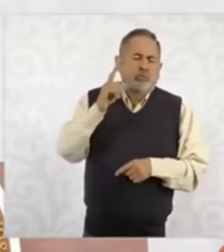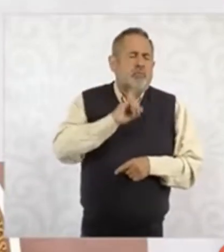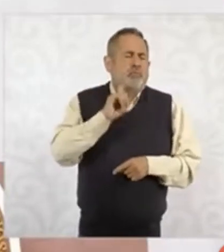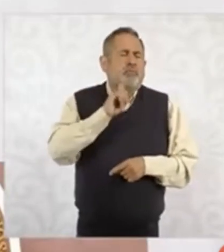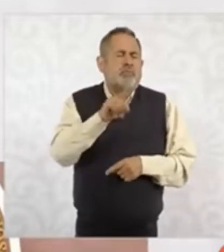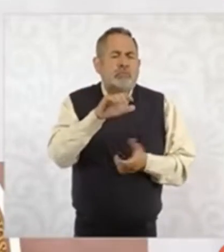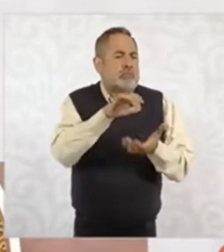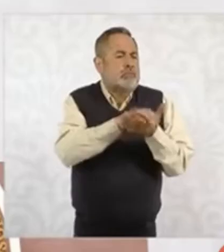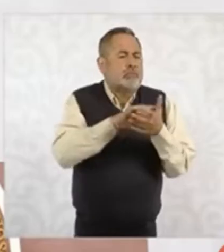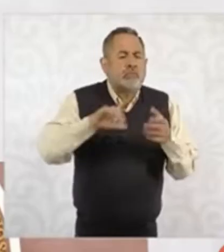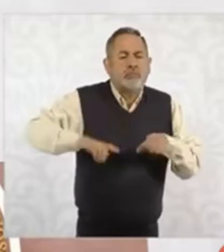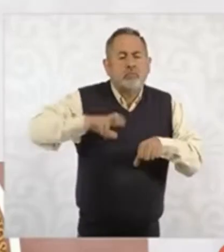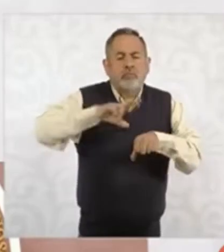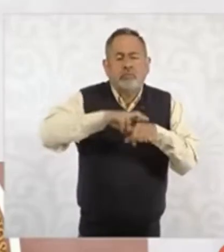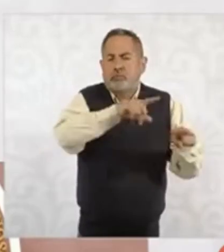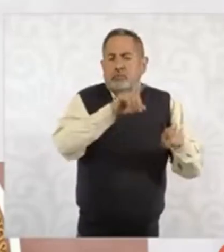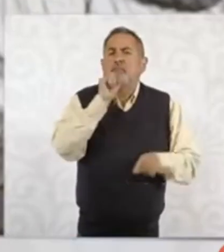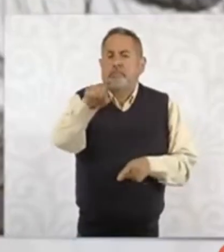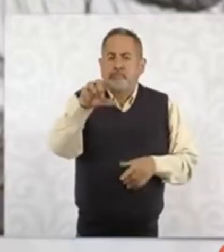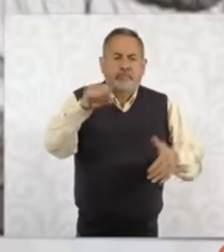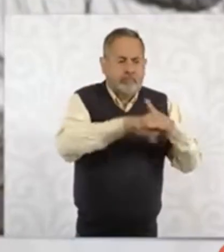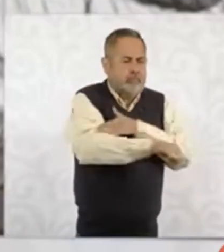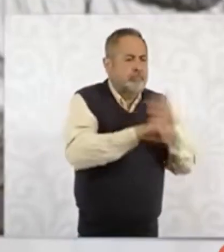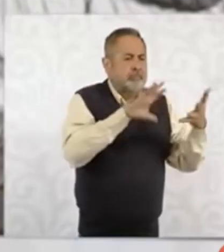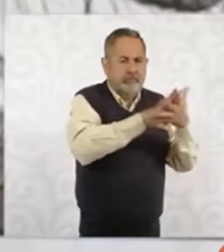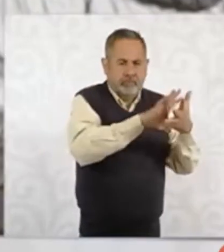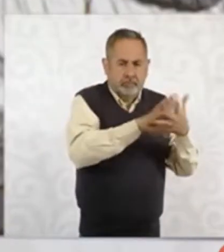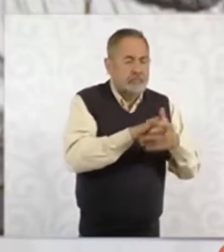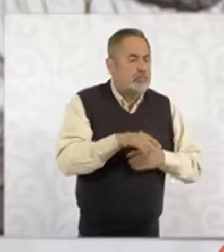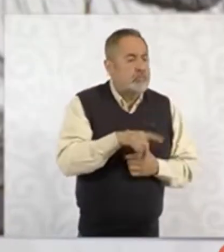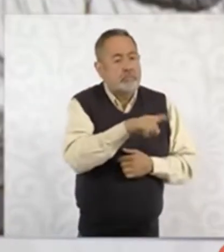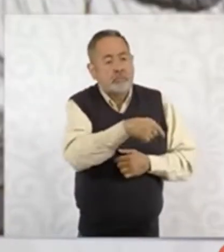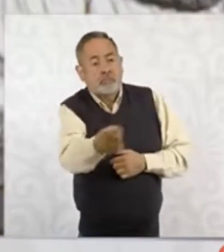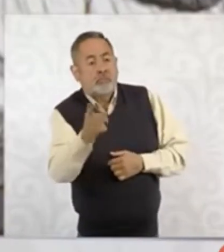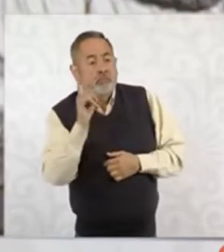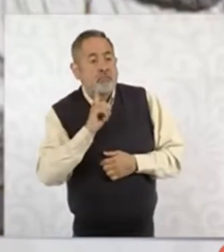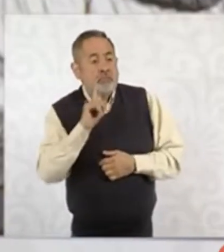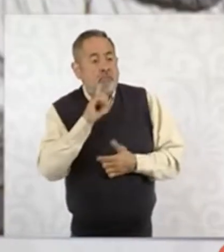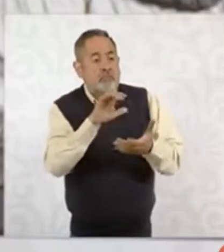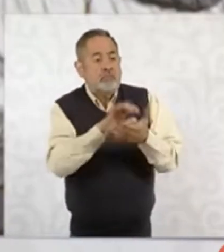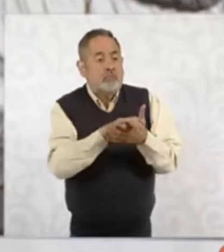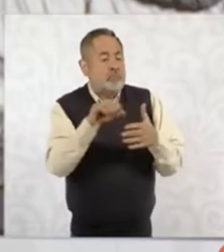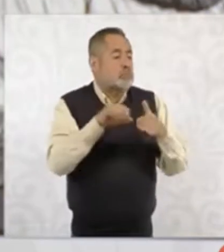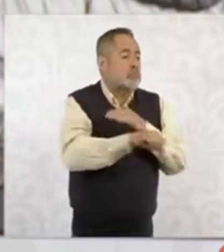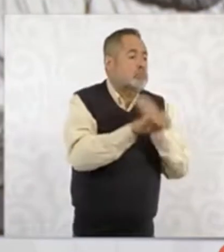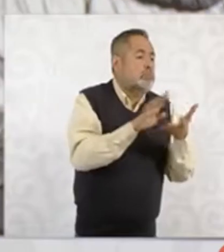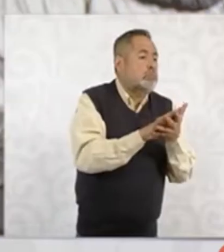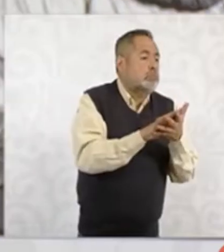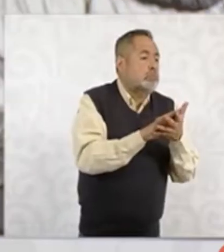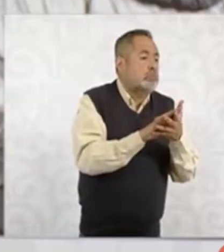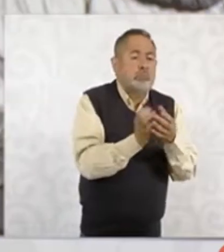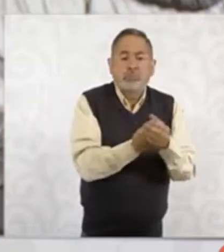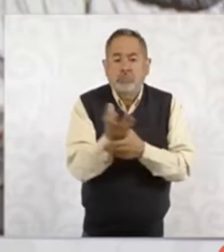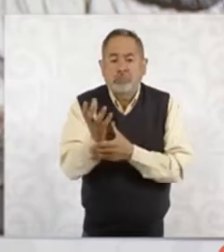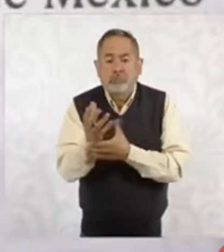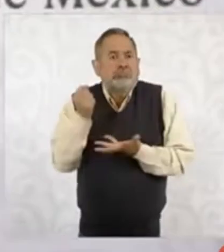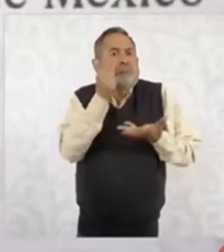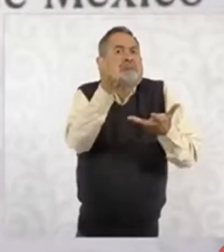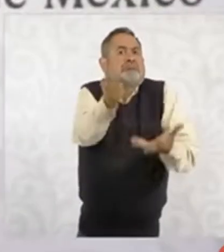una esposa de un gobernador, ¿no? Que estuvo preso. Karime Macías. Y que le regresaron, un juez le permitió regresarle todo el